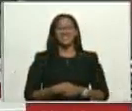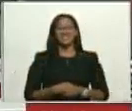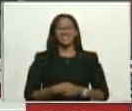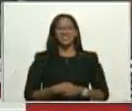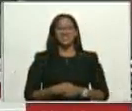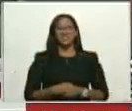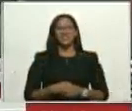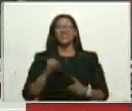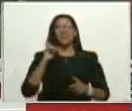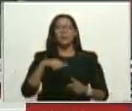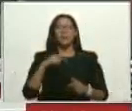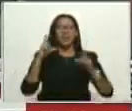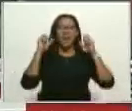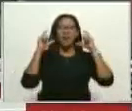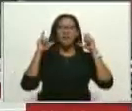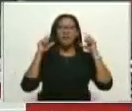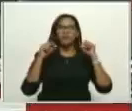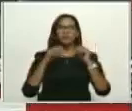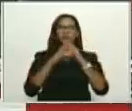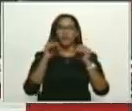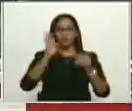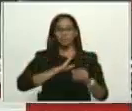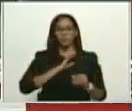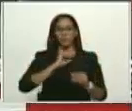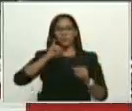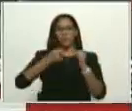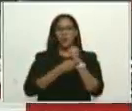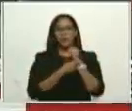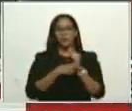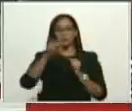además en imágenes, las fotos son todas de él. ¿Ah?